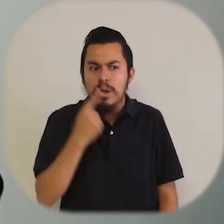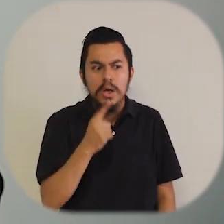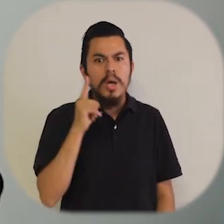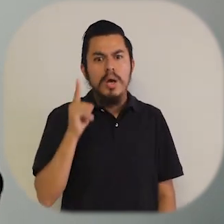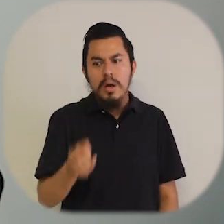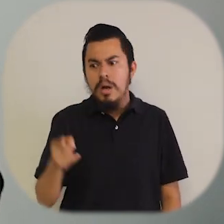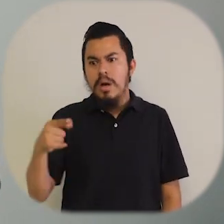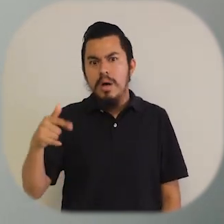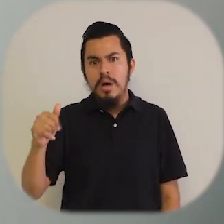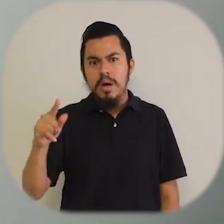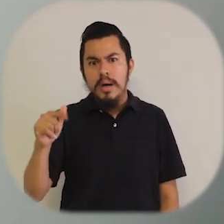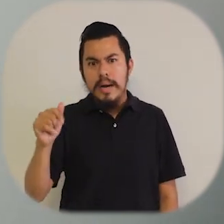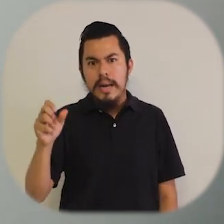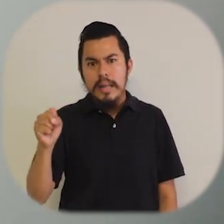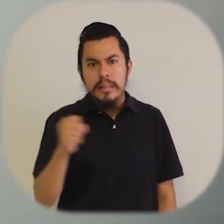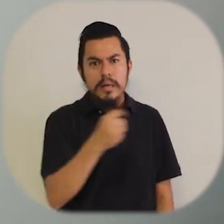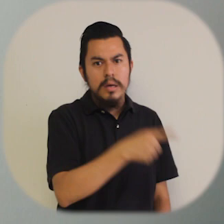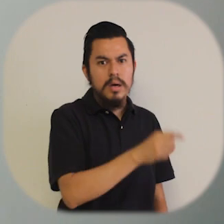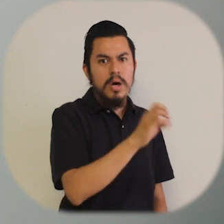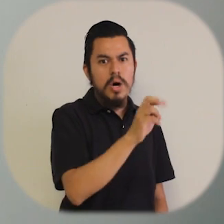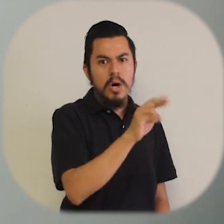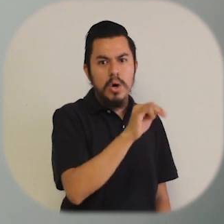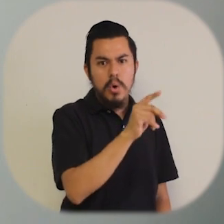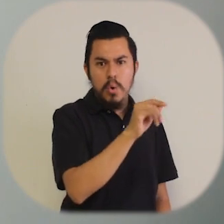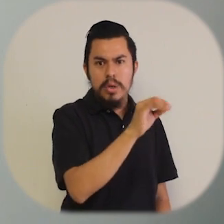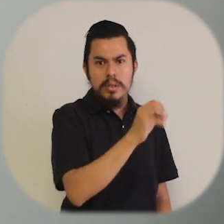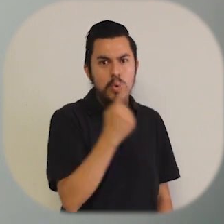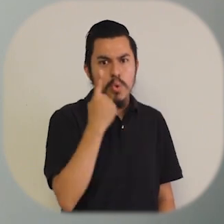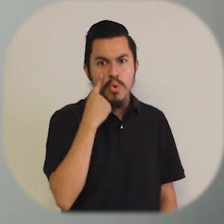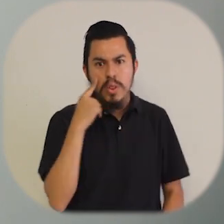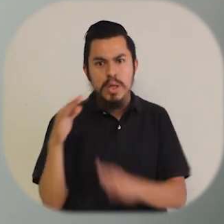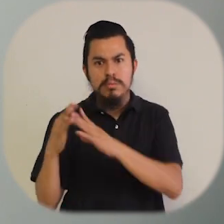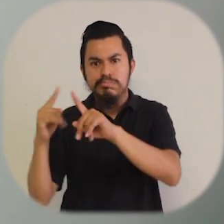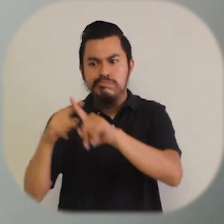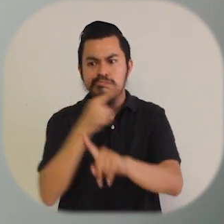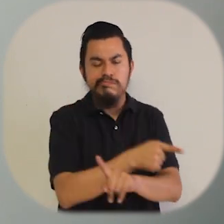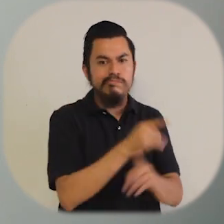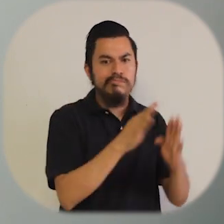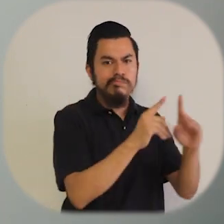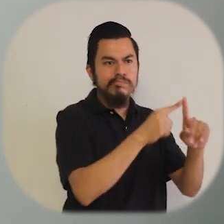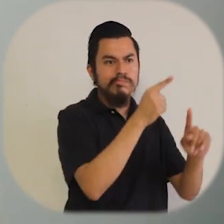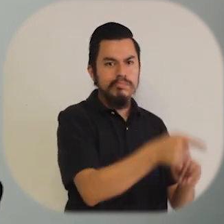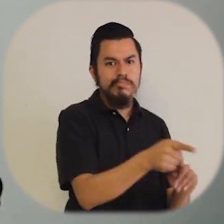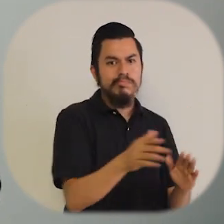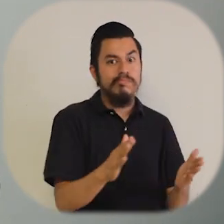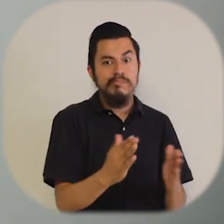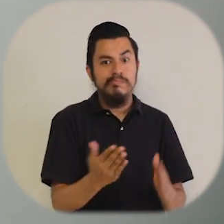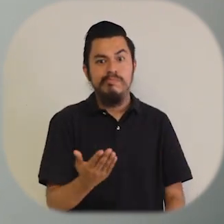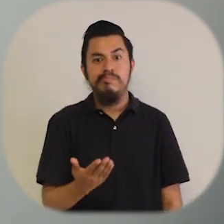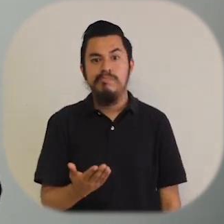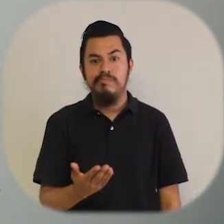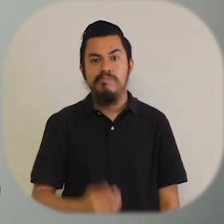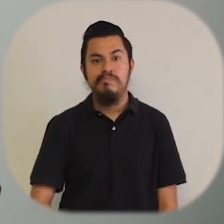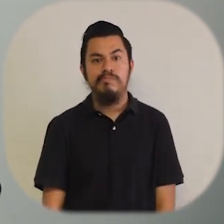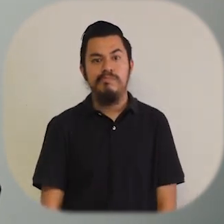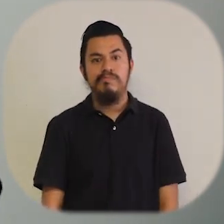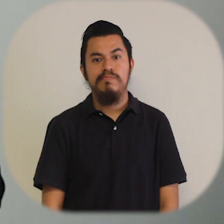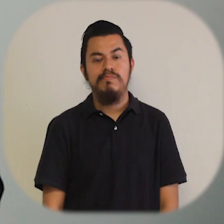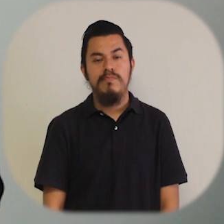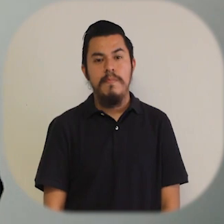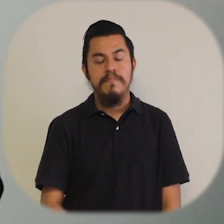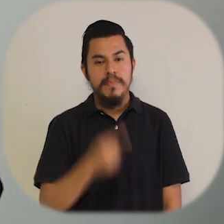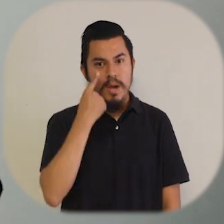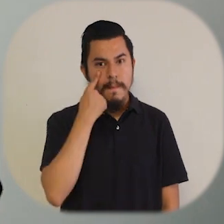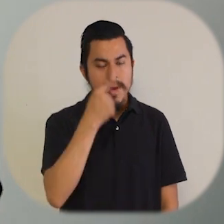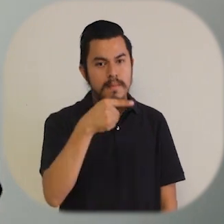de los Corintios? Puede ser que sea así. Por eso es que en Gálatas capítulo